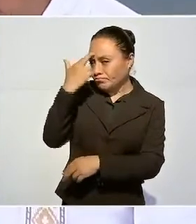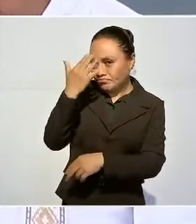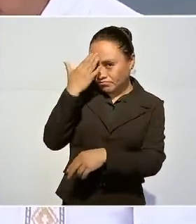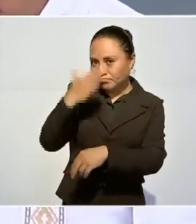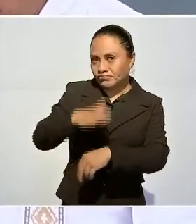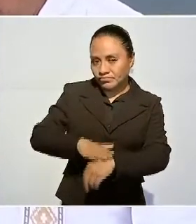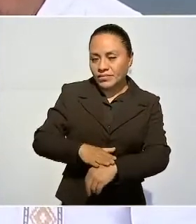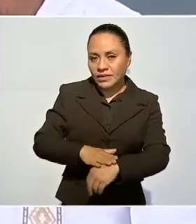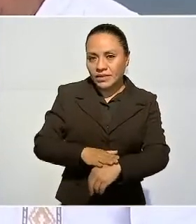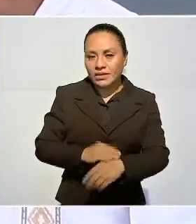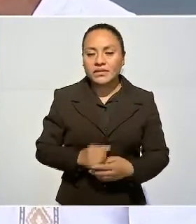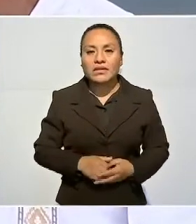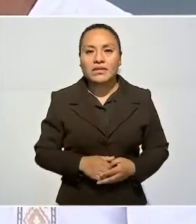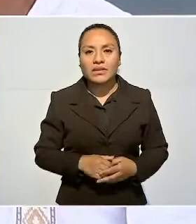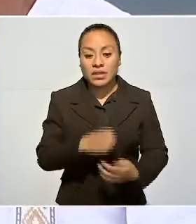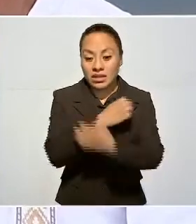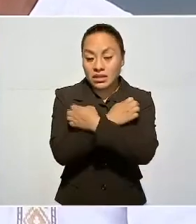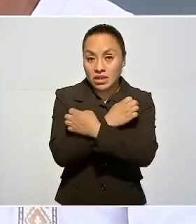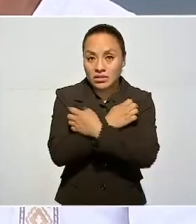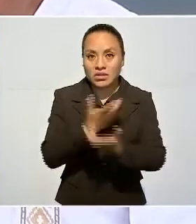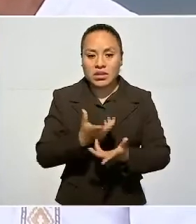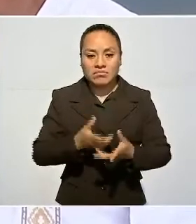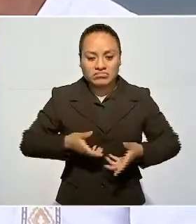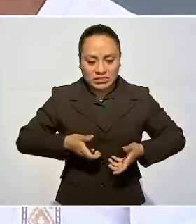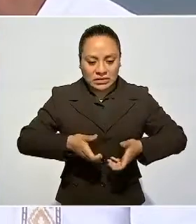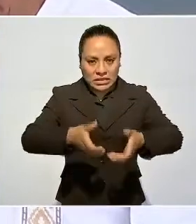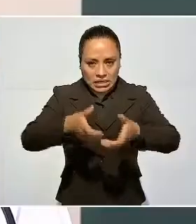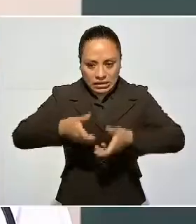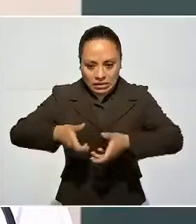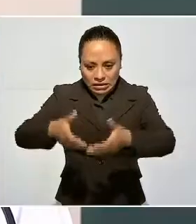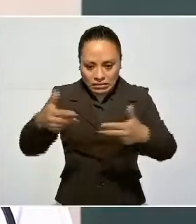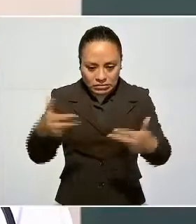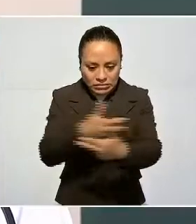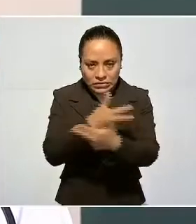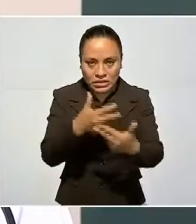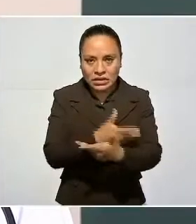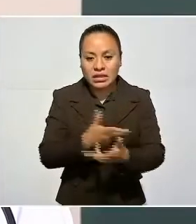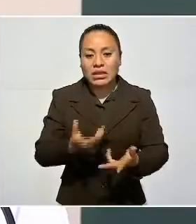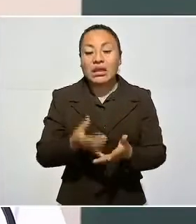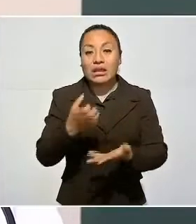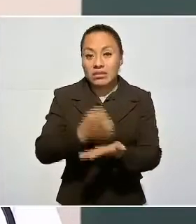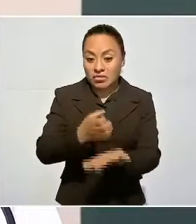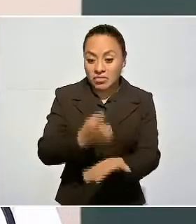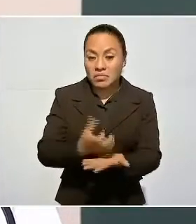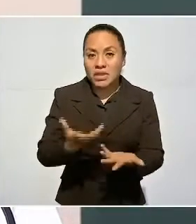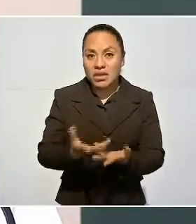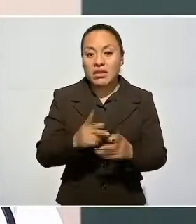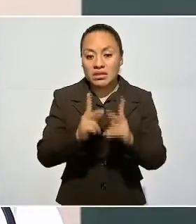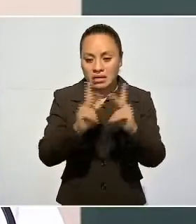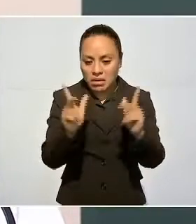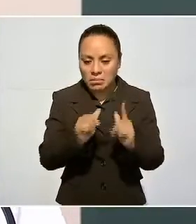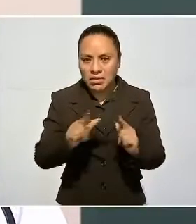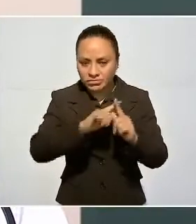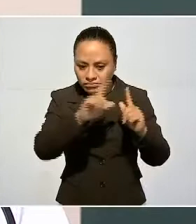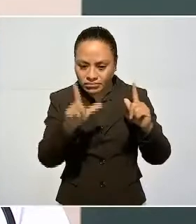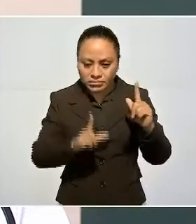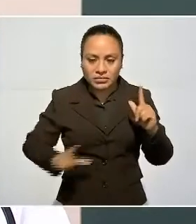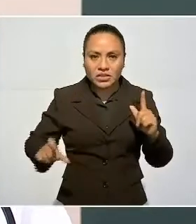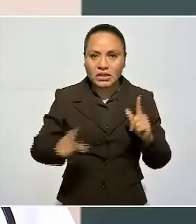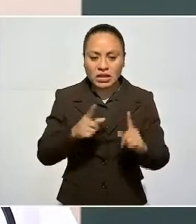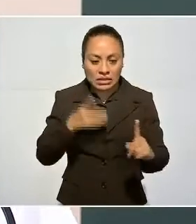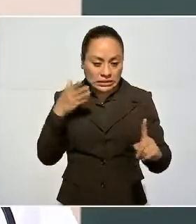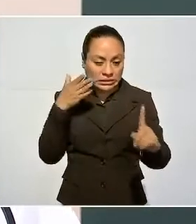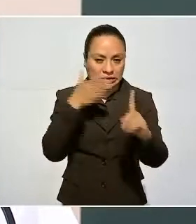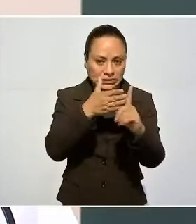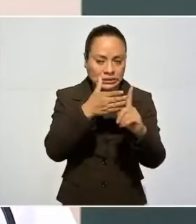educación, la infraestructura carretera, la economía y paz nacional fueron apenas algunos de los grandes